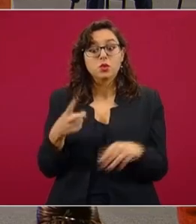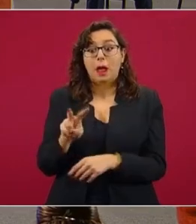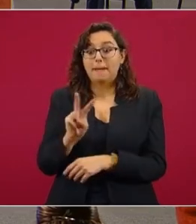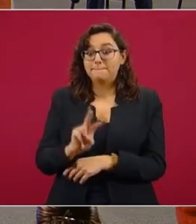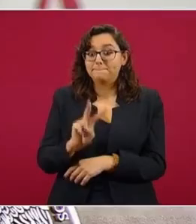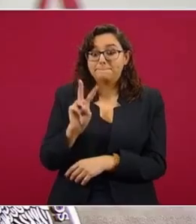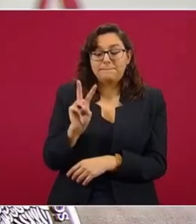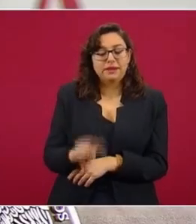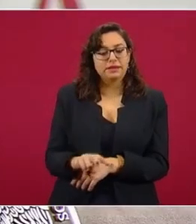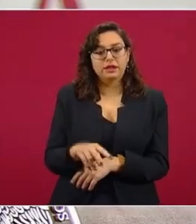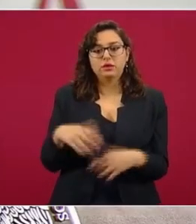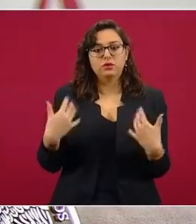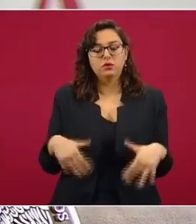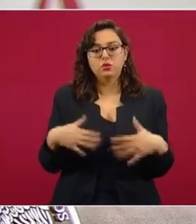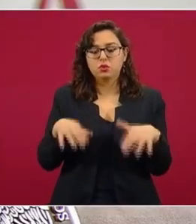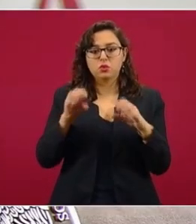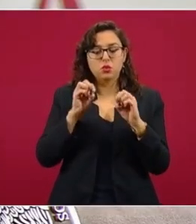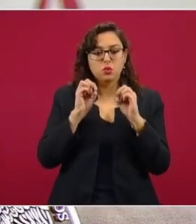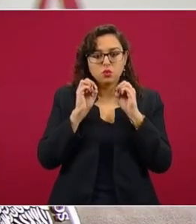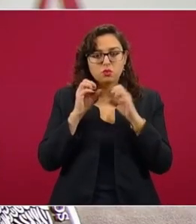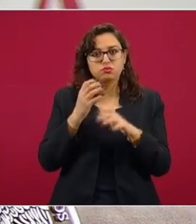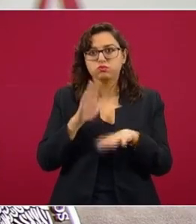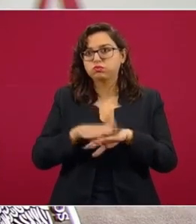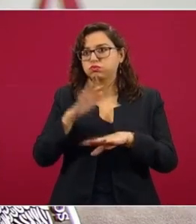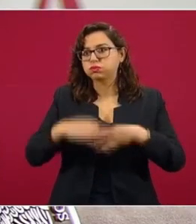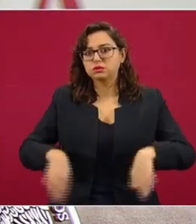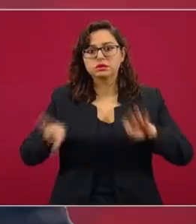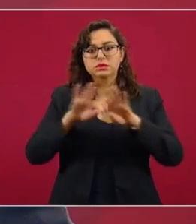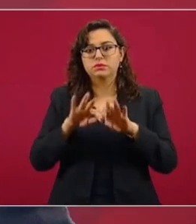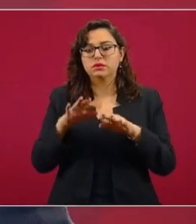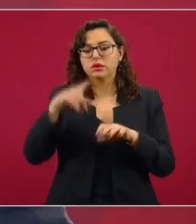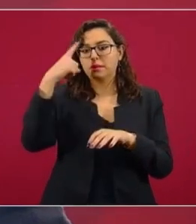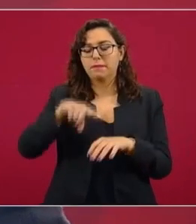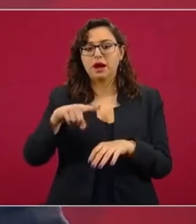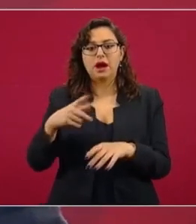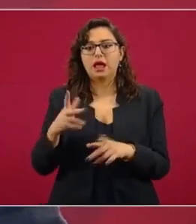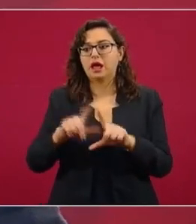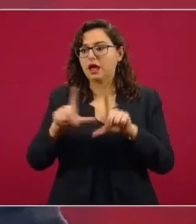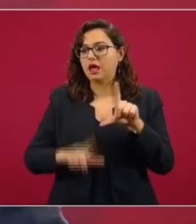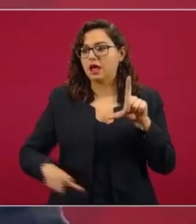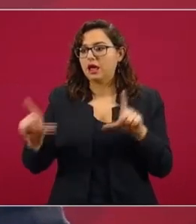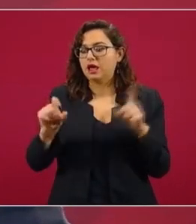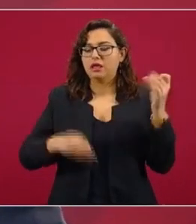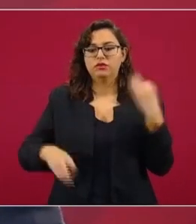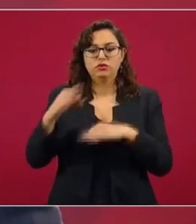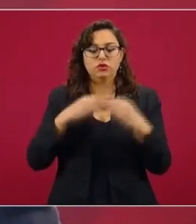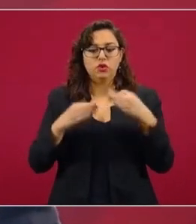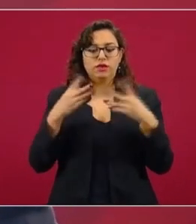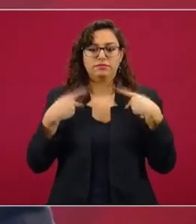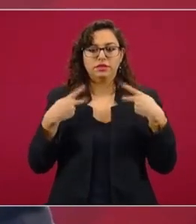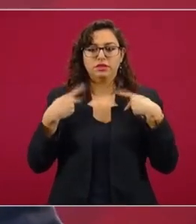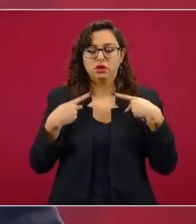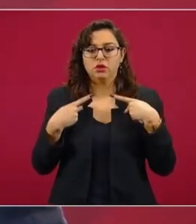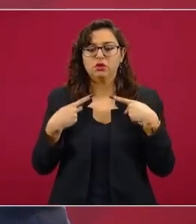reforma, que es el acceso a financiamiento e inclusión financiera para el país y para millones de trabajadores y familias que van a